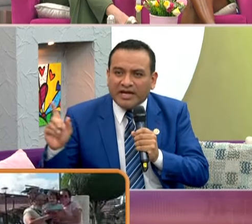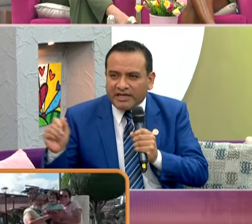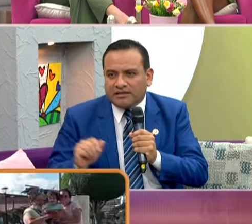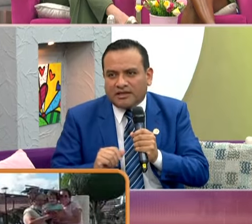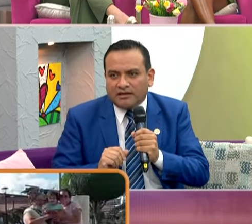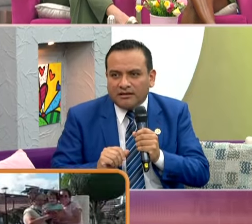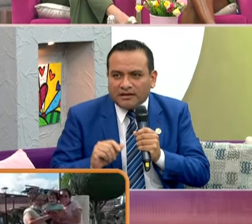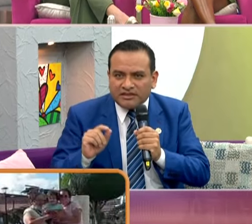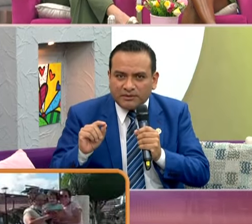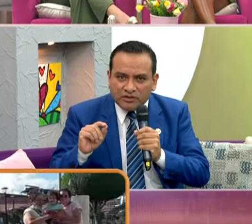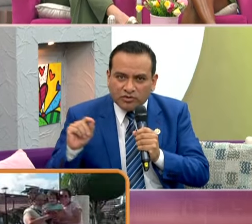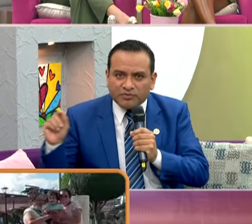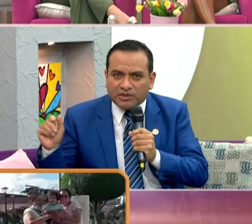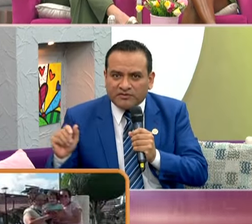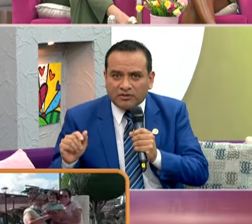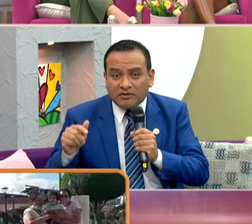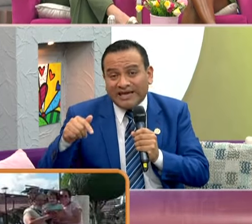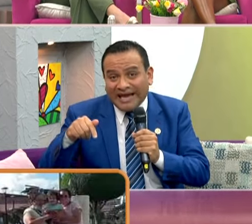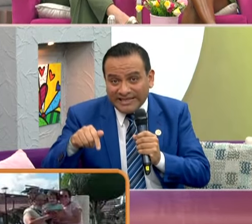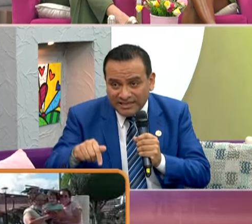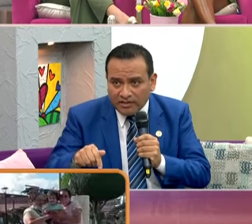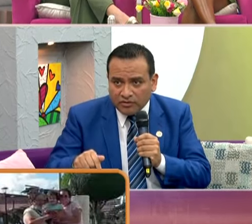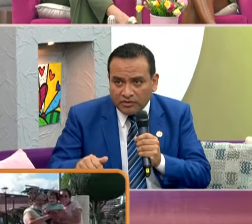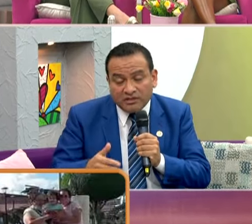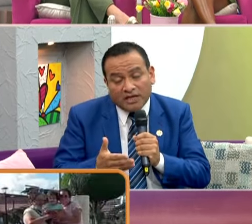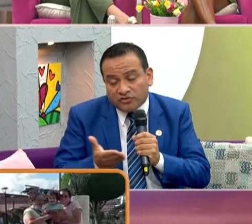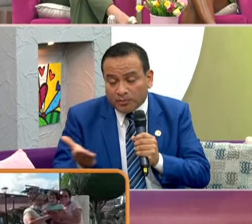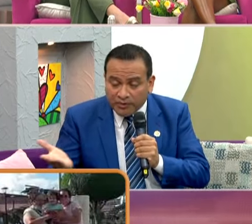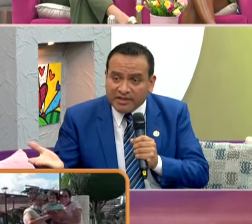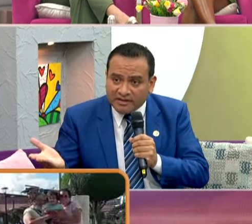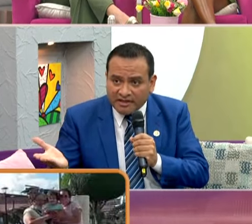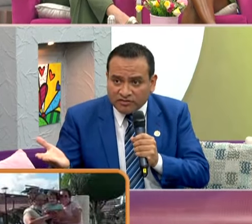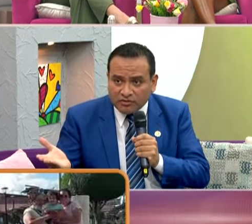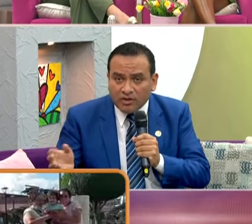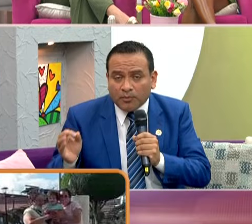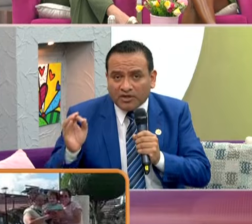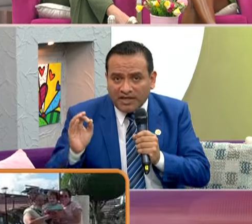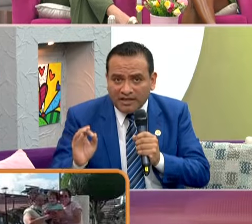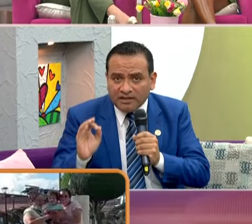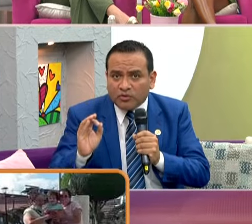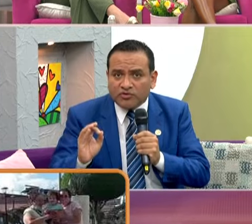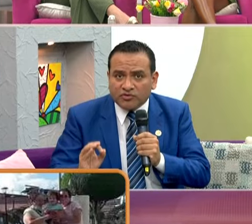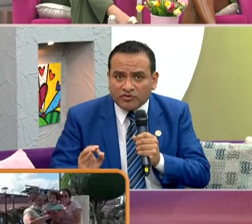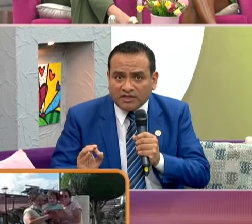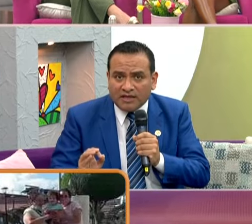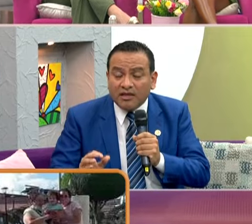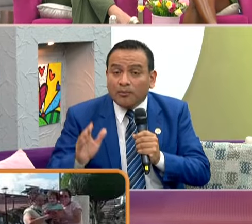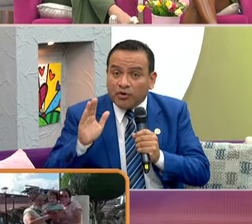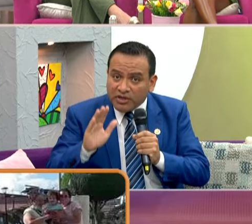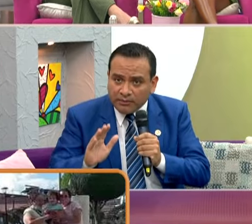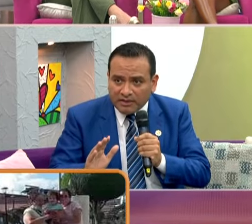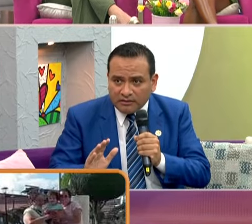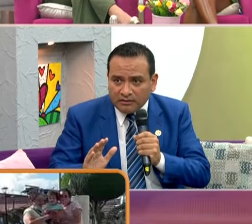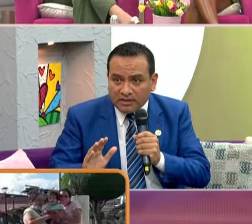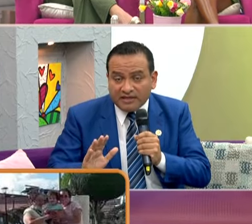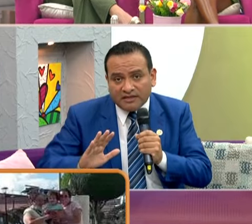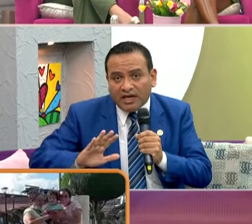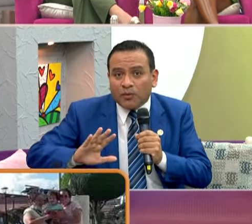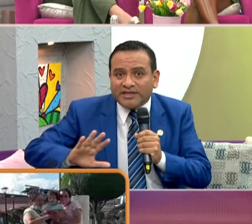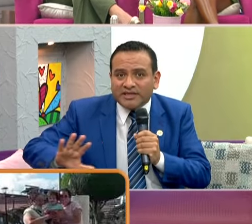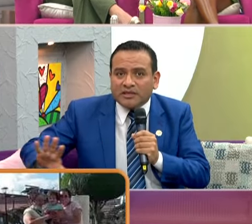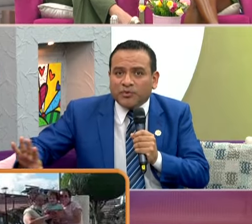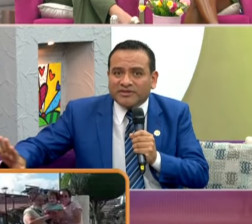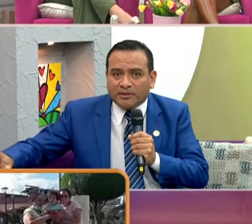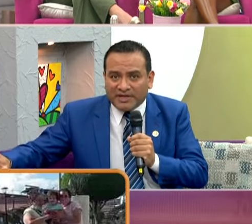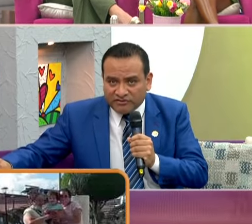manera una crítica, recibías una observación. Al día de hoy ya no se puede dar eso porque la ley de inclusión social prohíbe que se